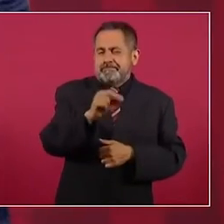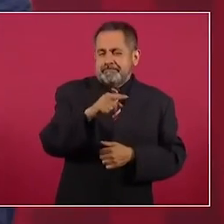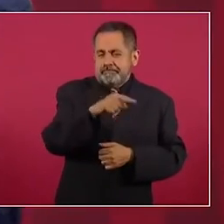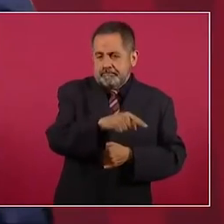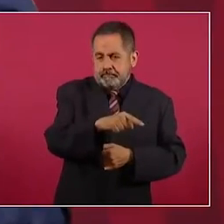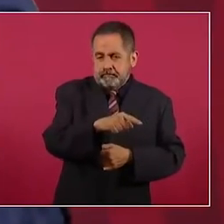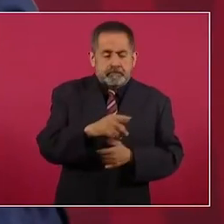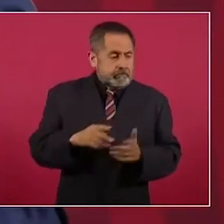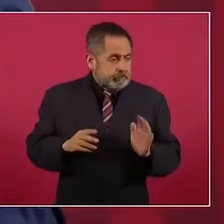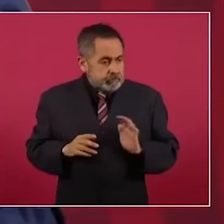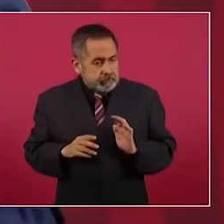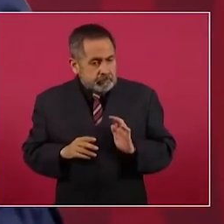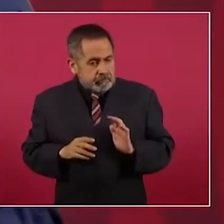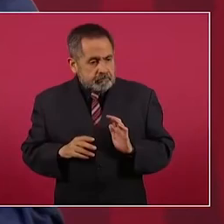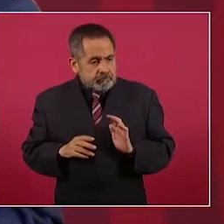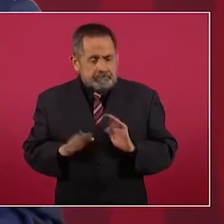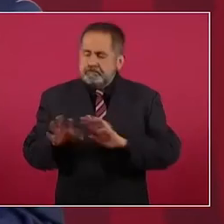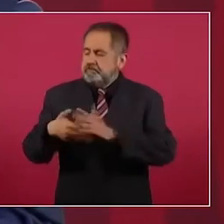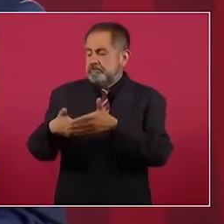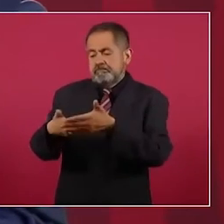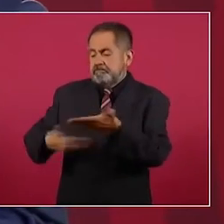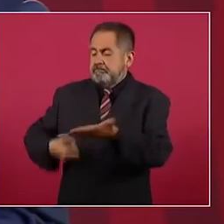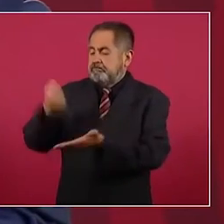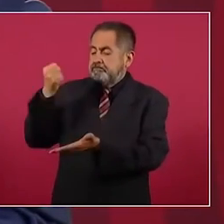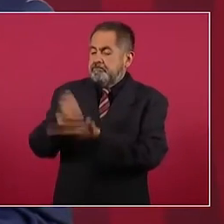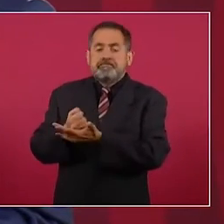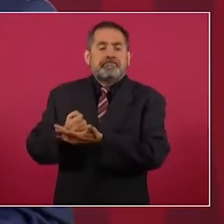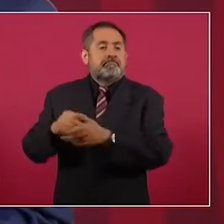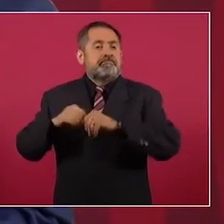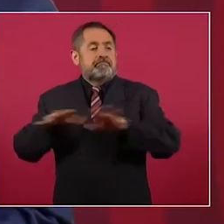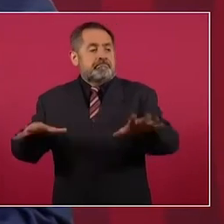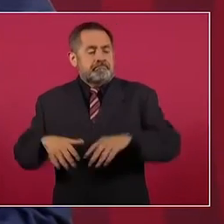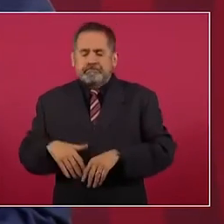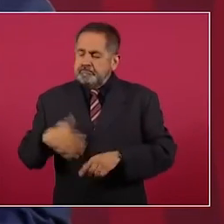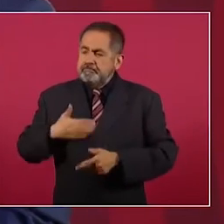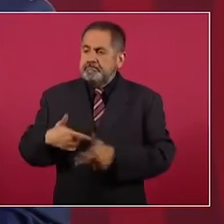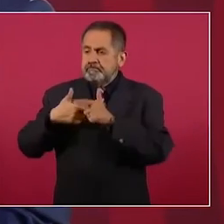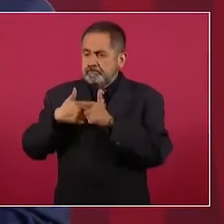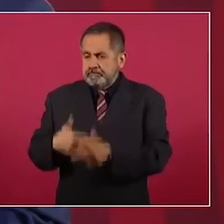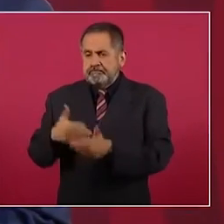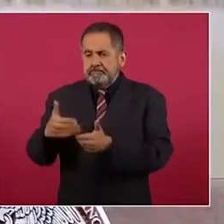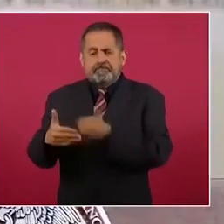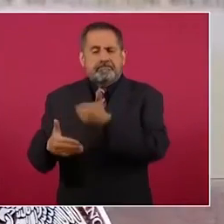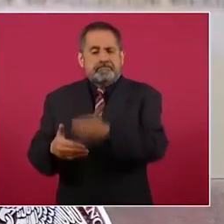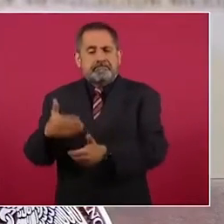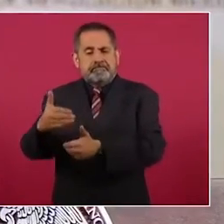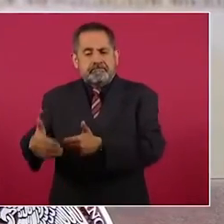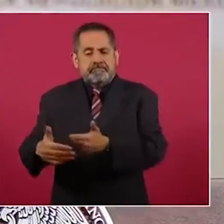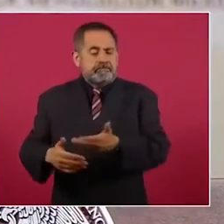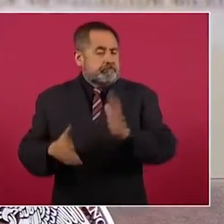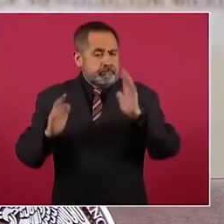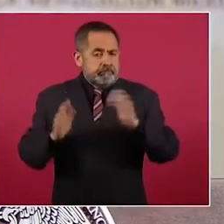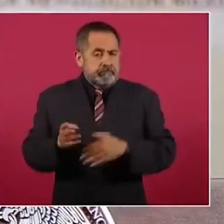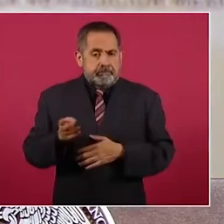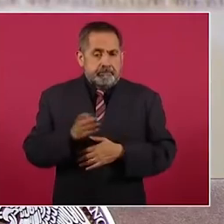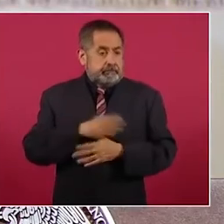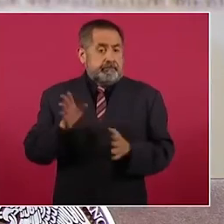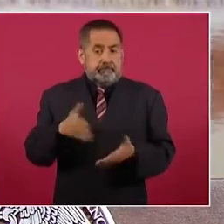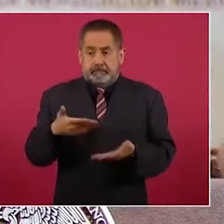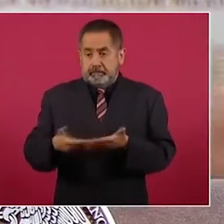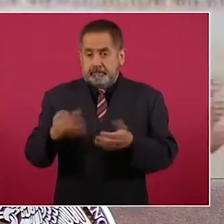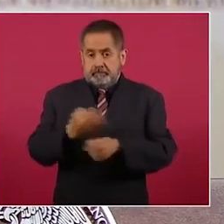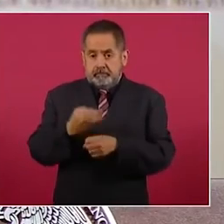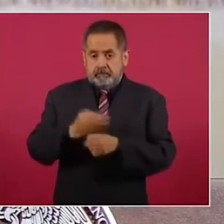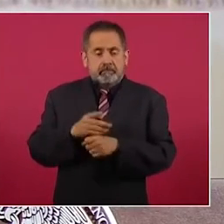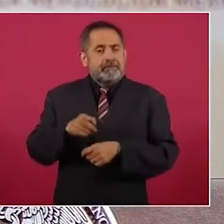hubo este decreto que nos permitió avanzar, y qué bien que ahora ya